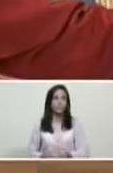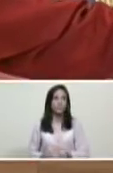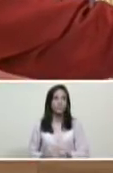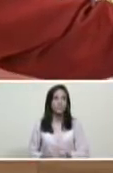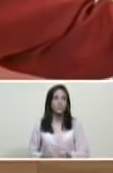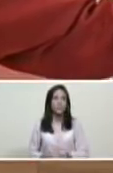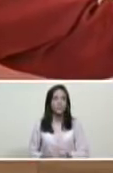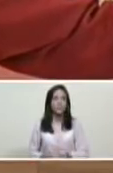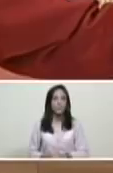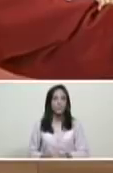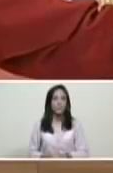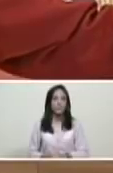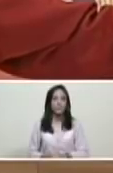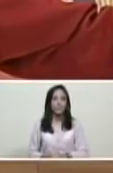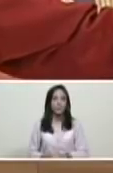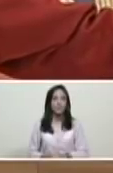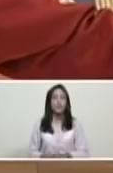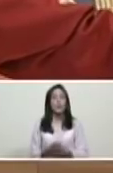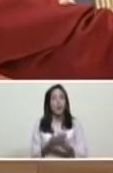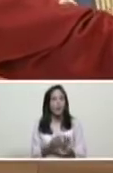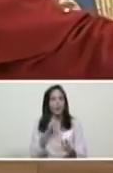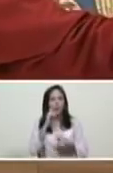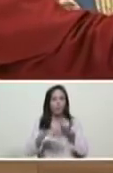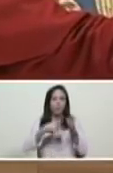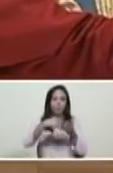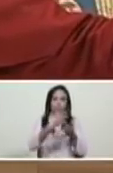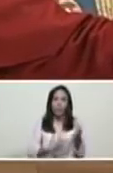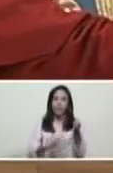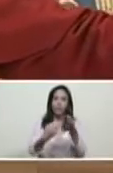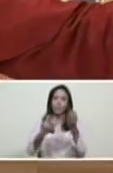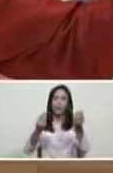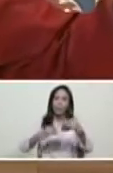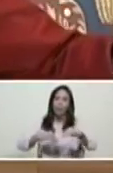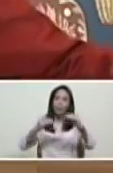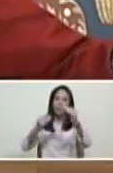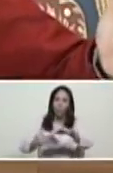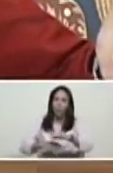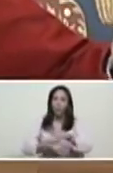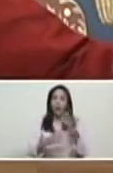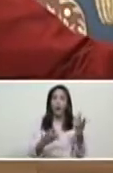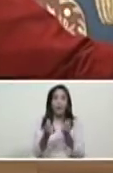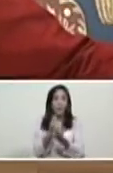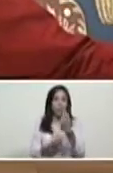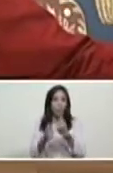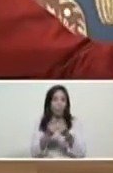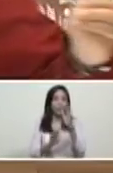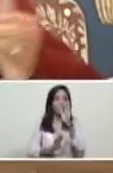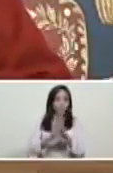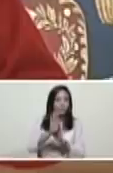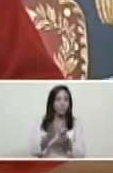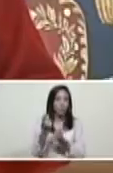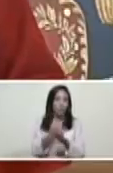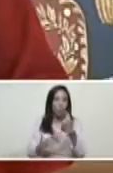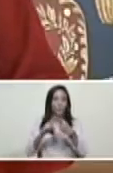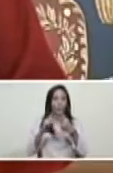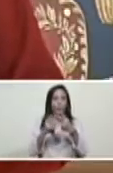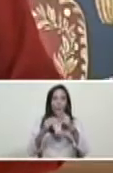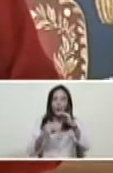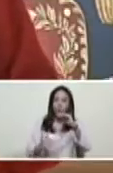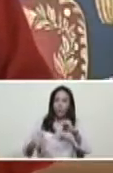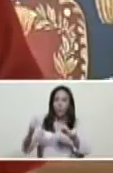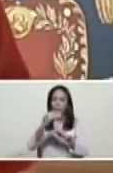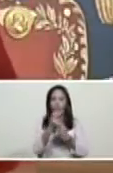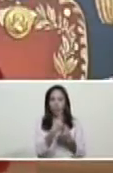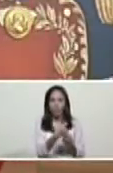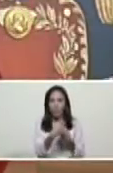apenas, y luego de firmar los importantes acuerdos de asociación económica, de desarrollo económico, de